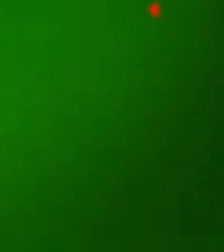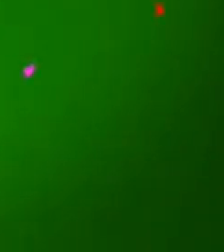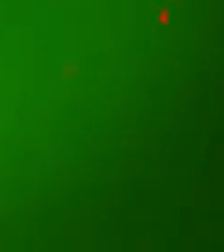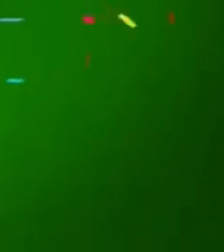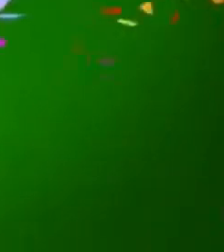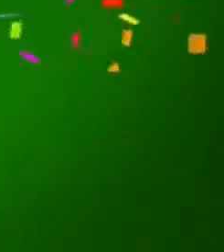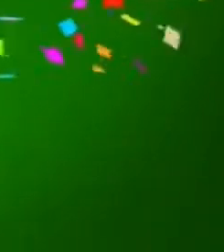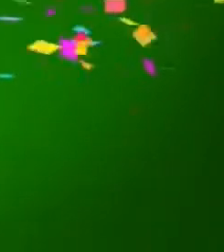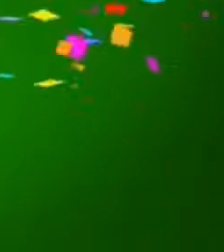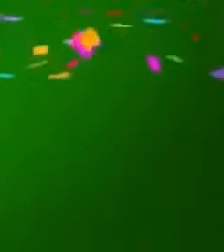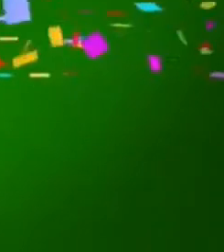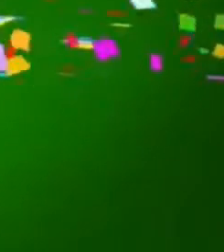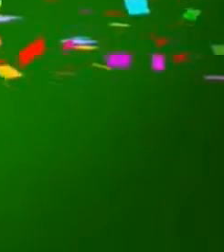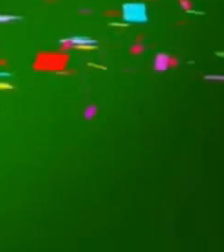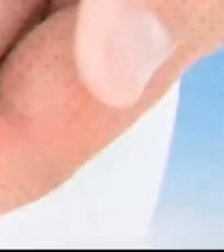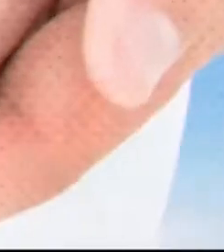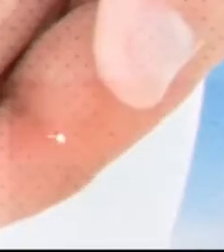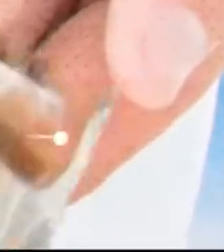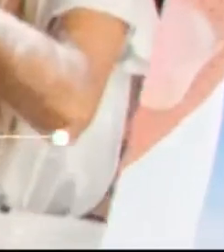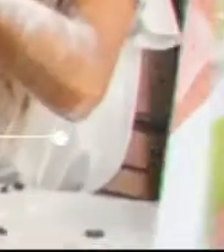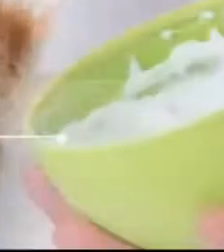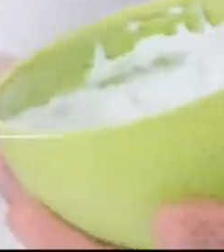plática rinde mucho más.